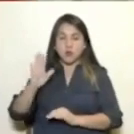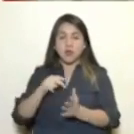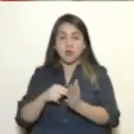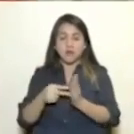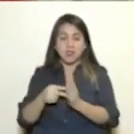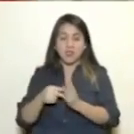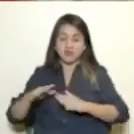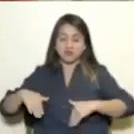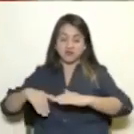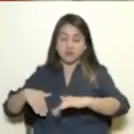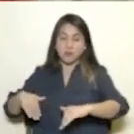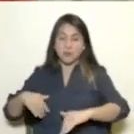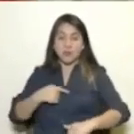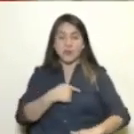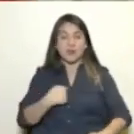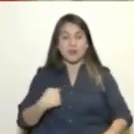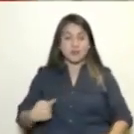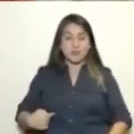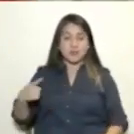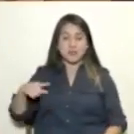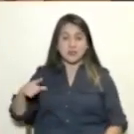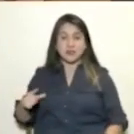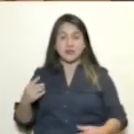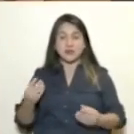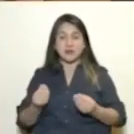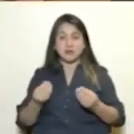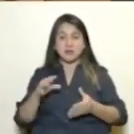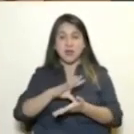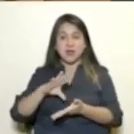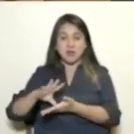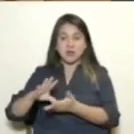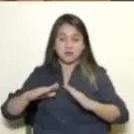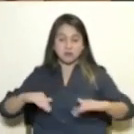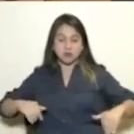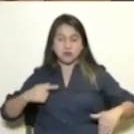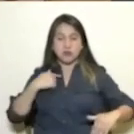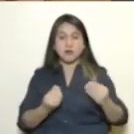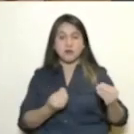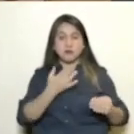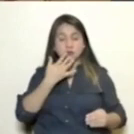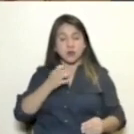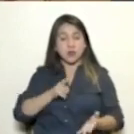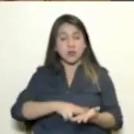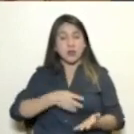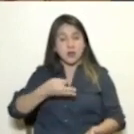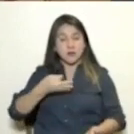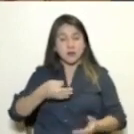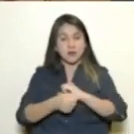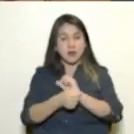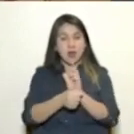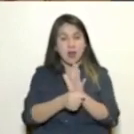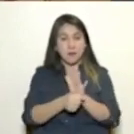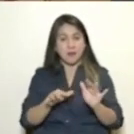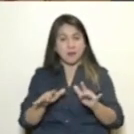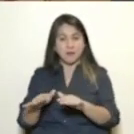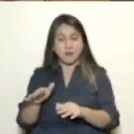esta polaridad entre Estados Unidos y China. A ver, ¿qué pasó? Porque realmente la pandemia nos